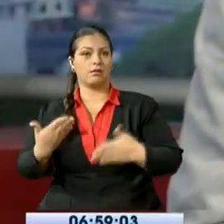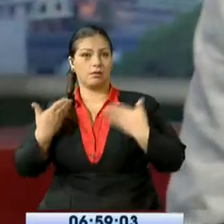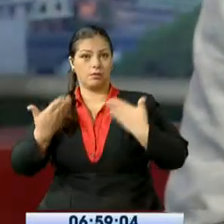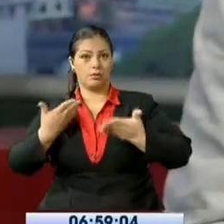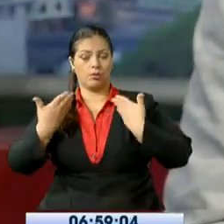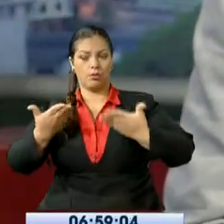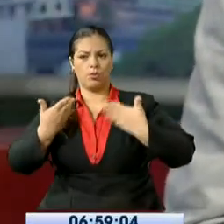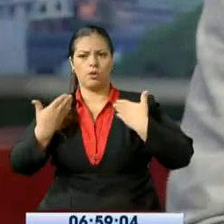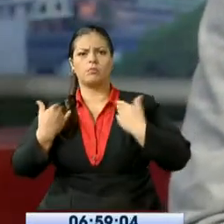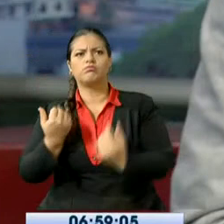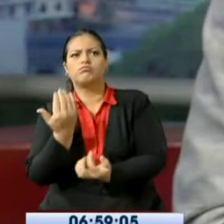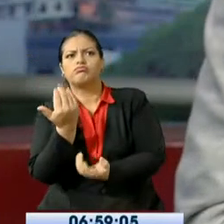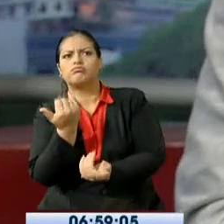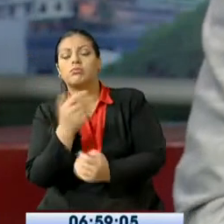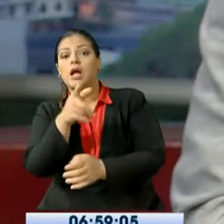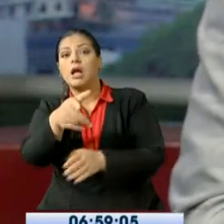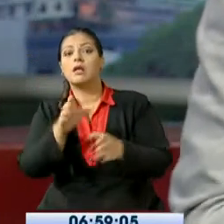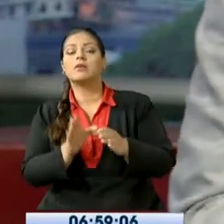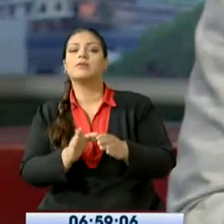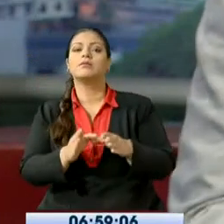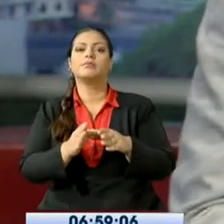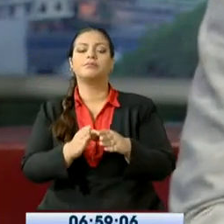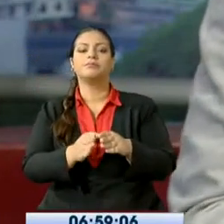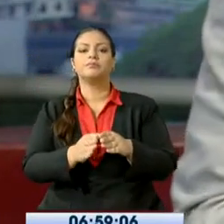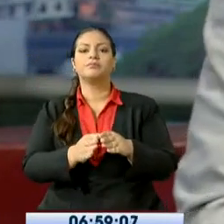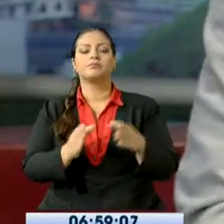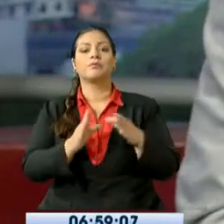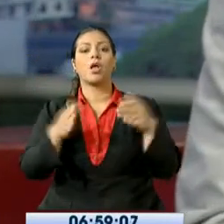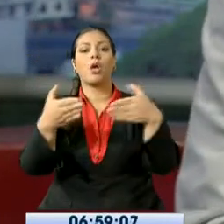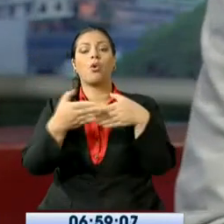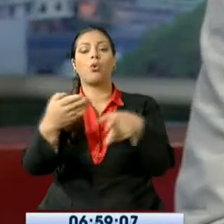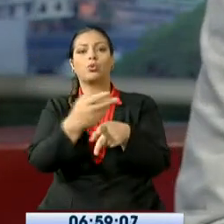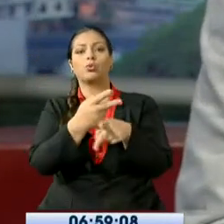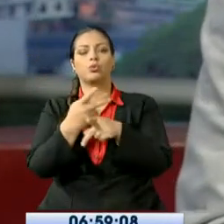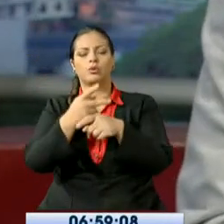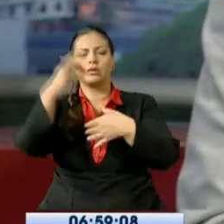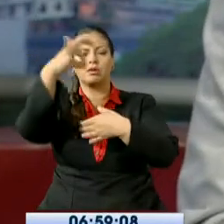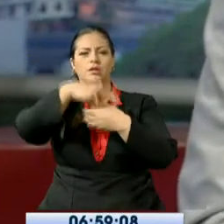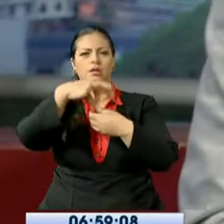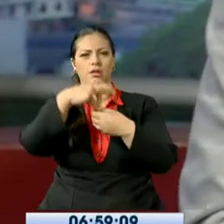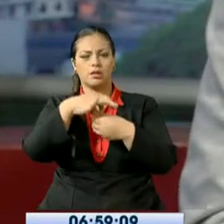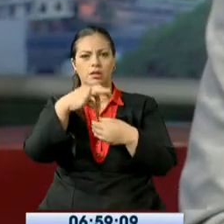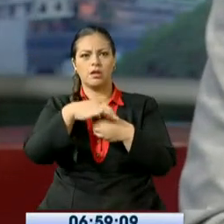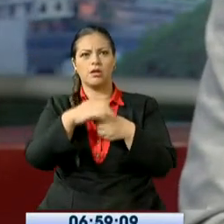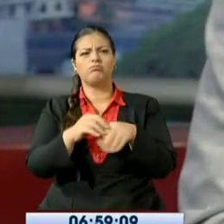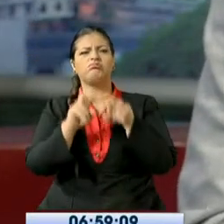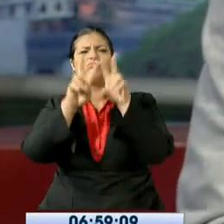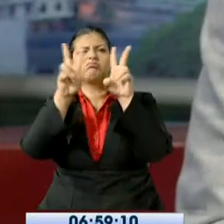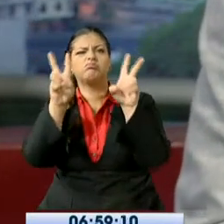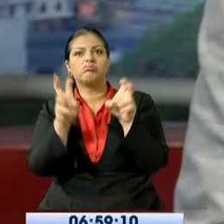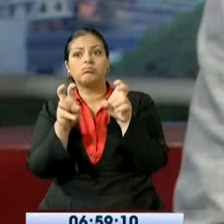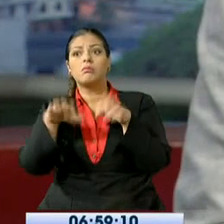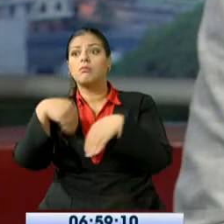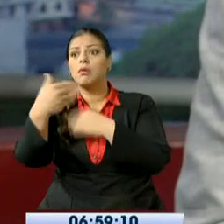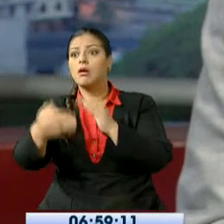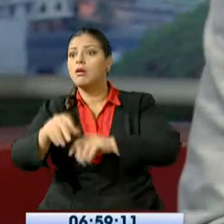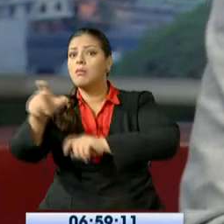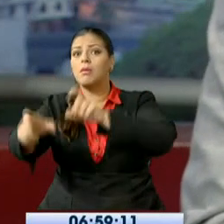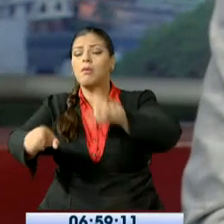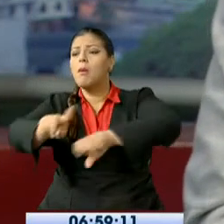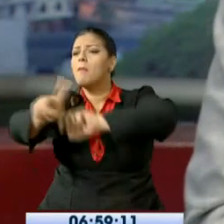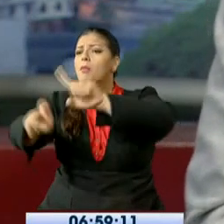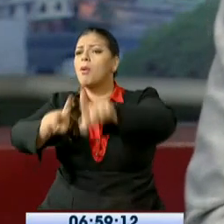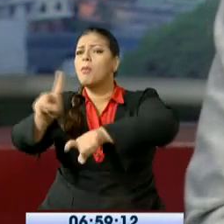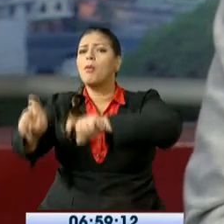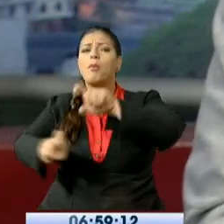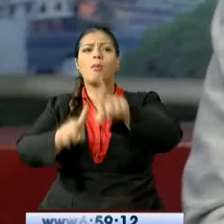Constitucional sobre el pedido de suspender la consulta popular ante un posible incremento en el precio de los pasajes